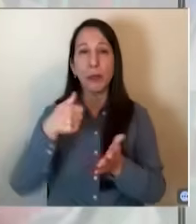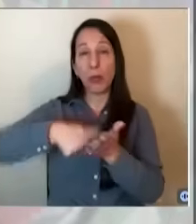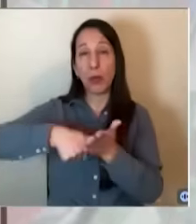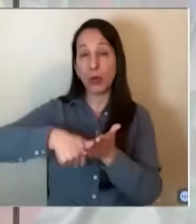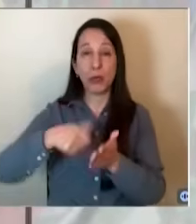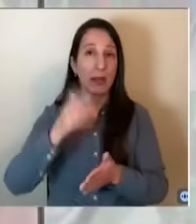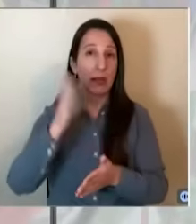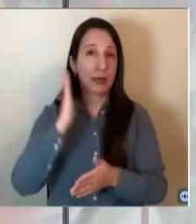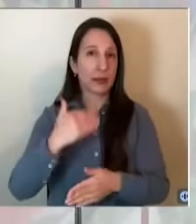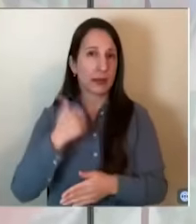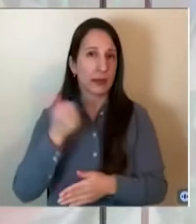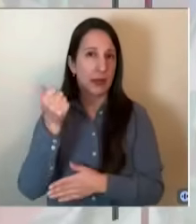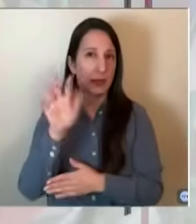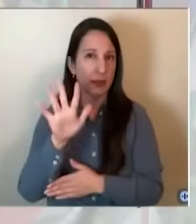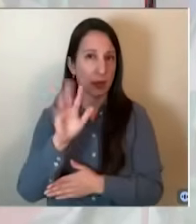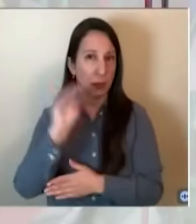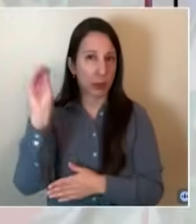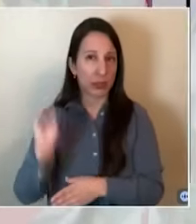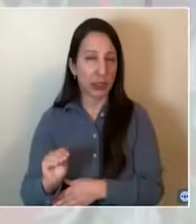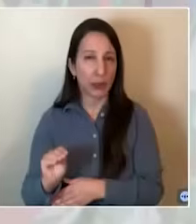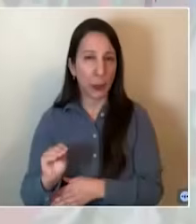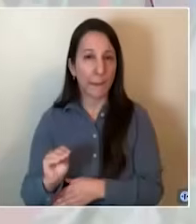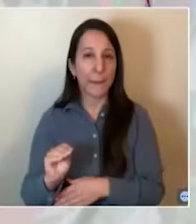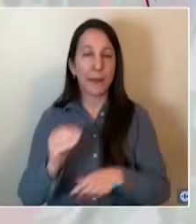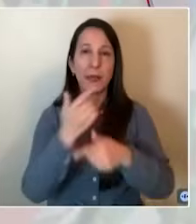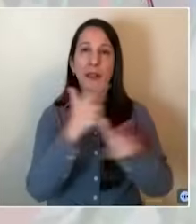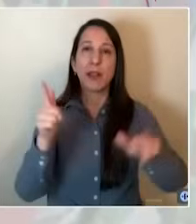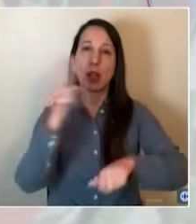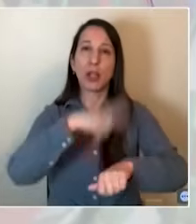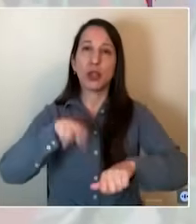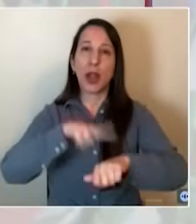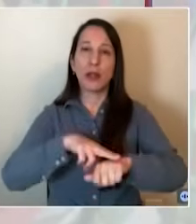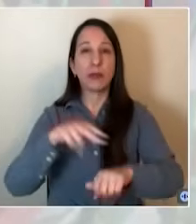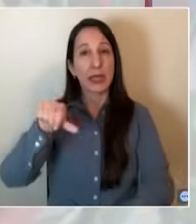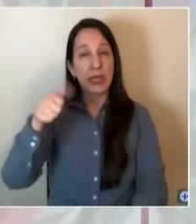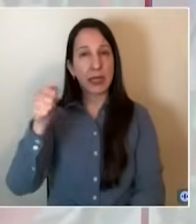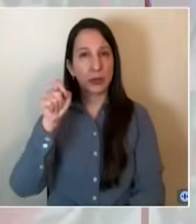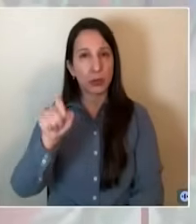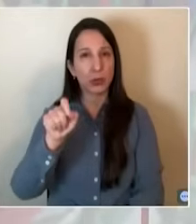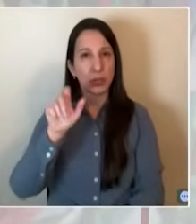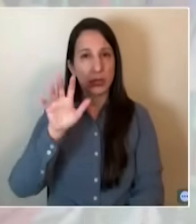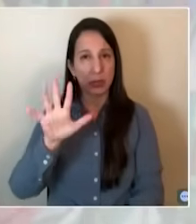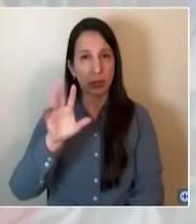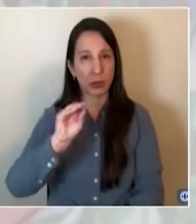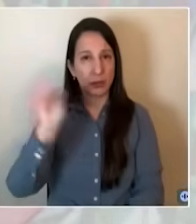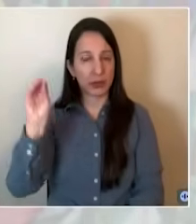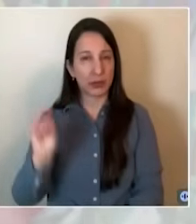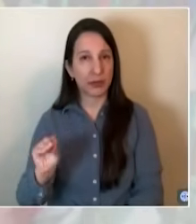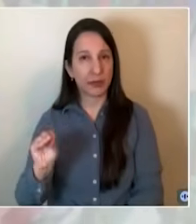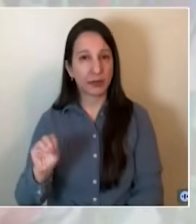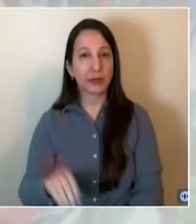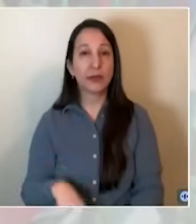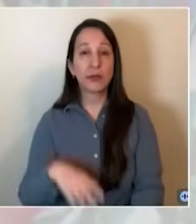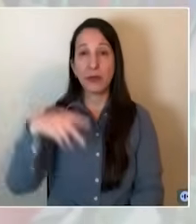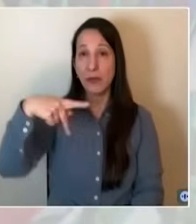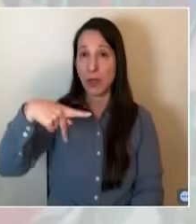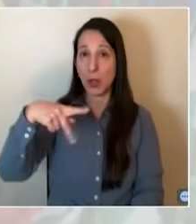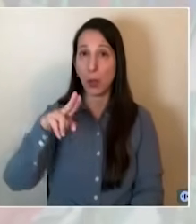un 15%, Liberación Nacional con un 10.5% y la Unidad Social